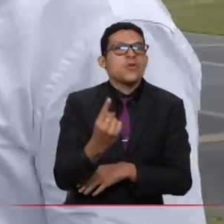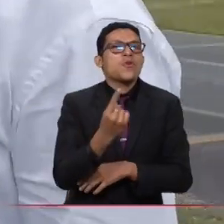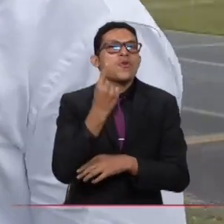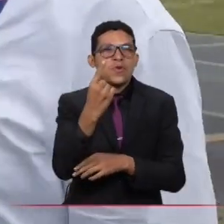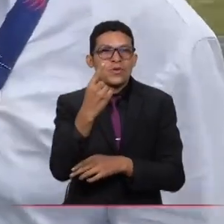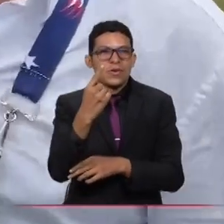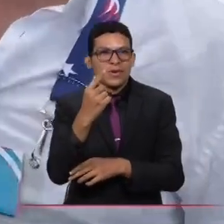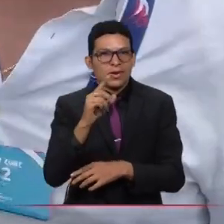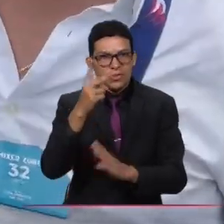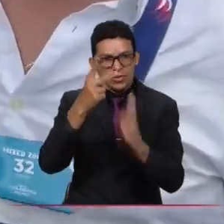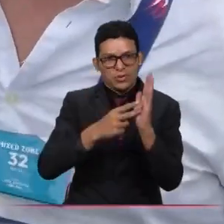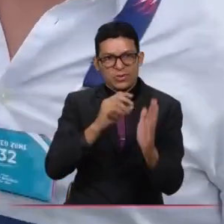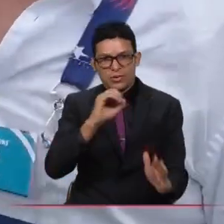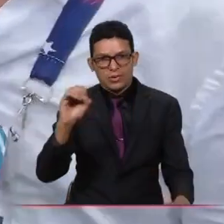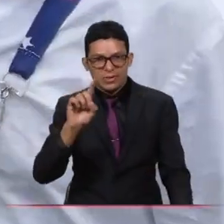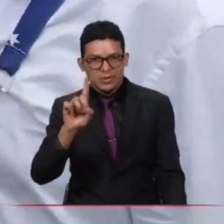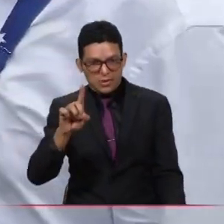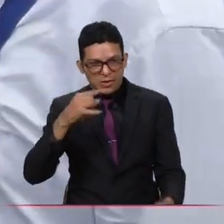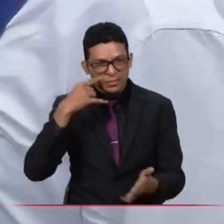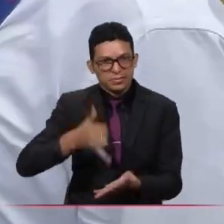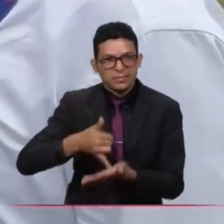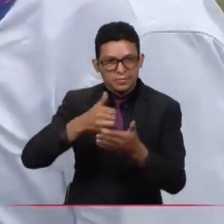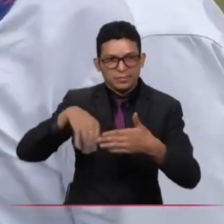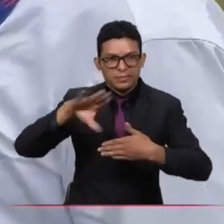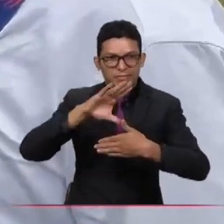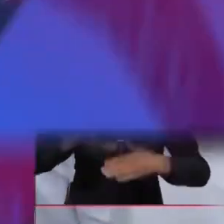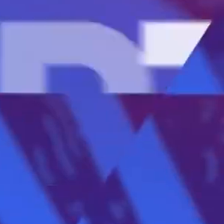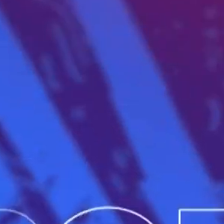título, el del 2001 que tenemos de Copa América.